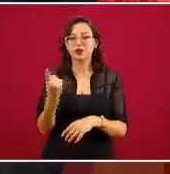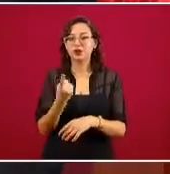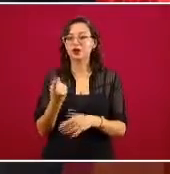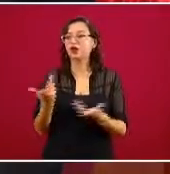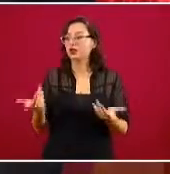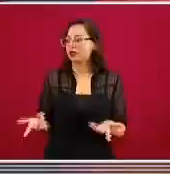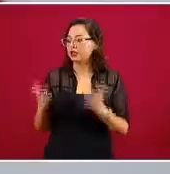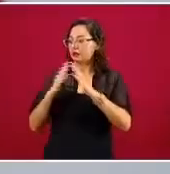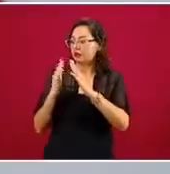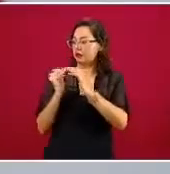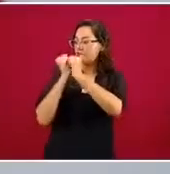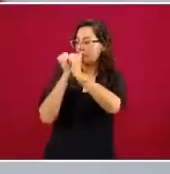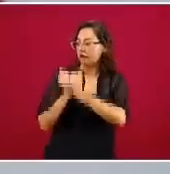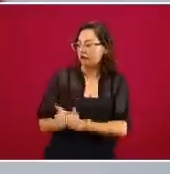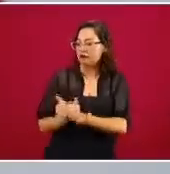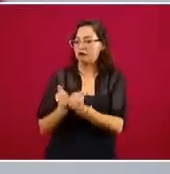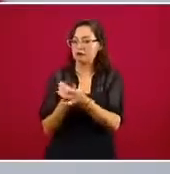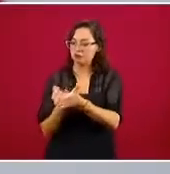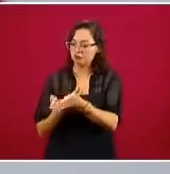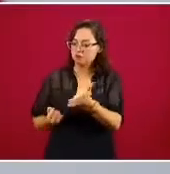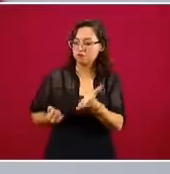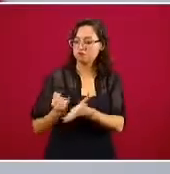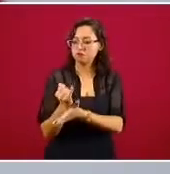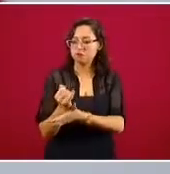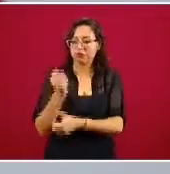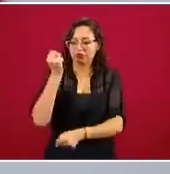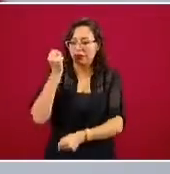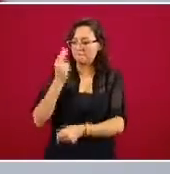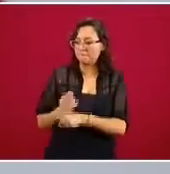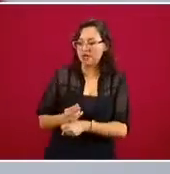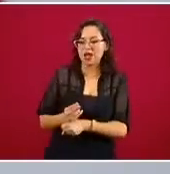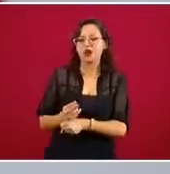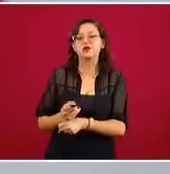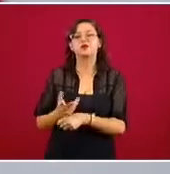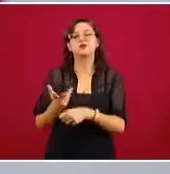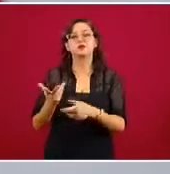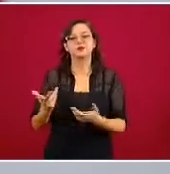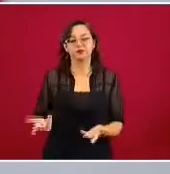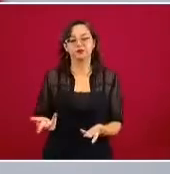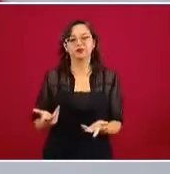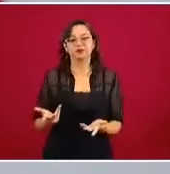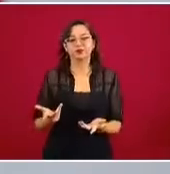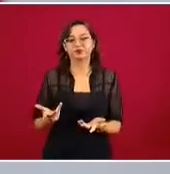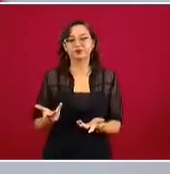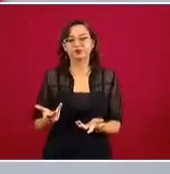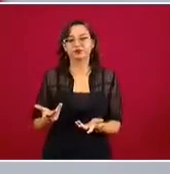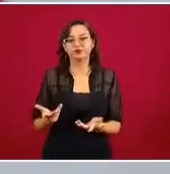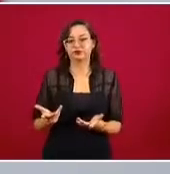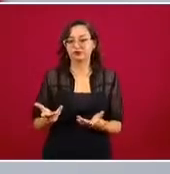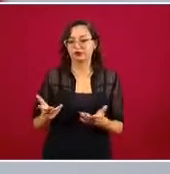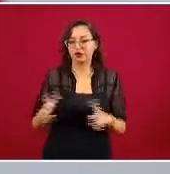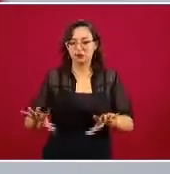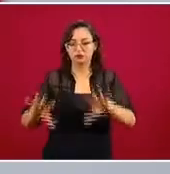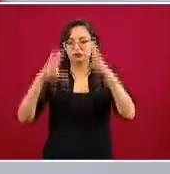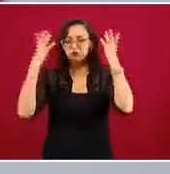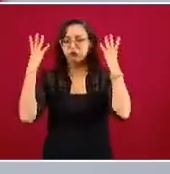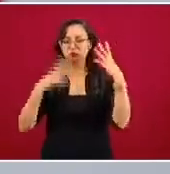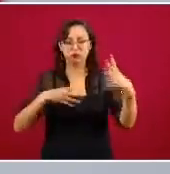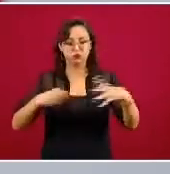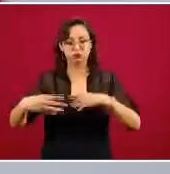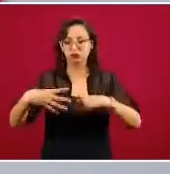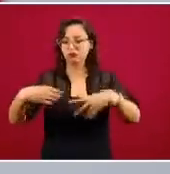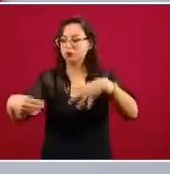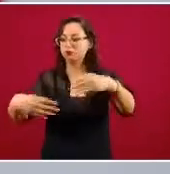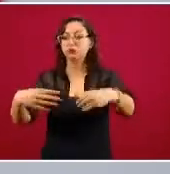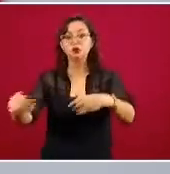las medidas que México implantó, que México anticipó a el momento del cambio en la velocidad